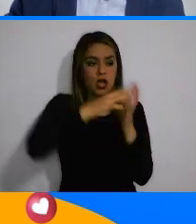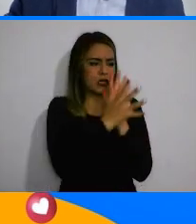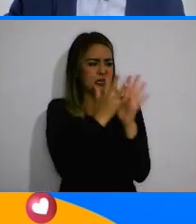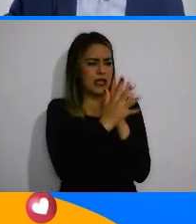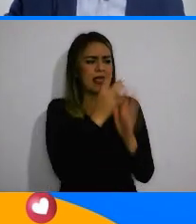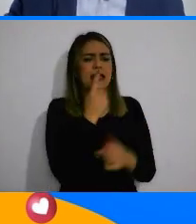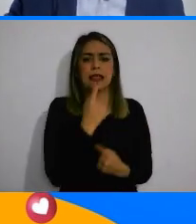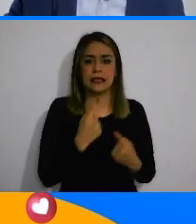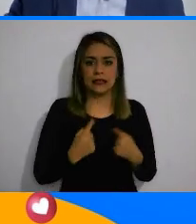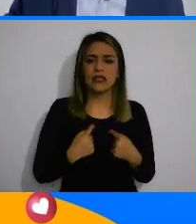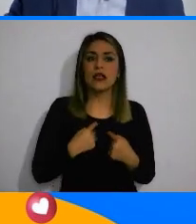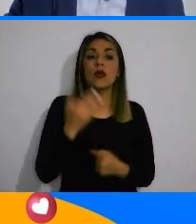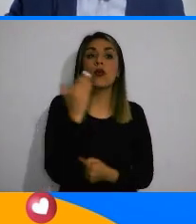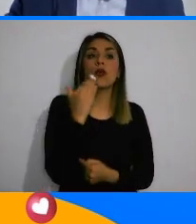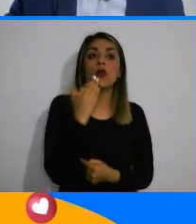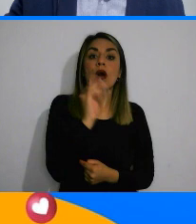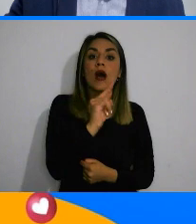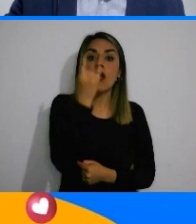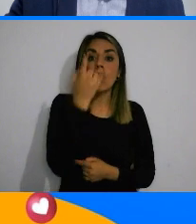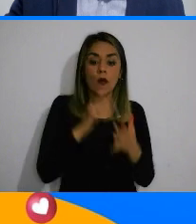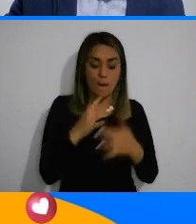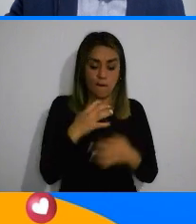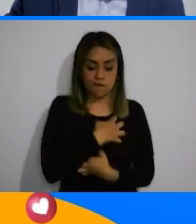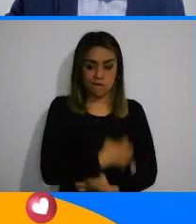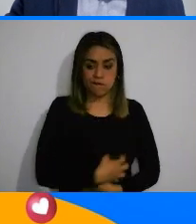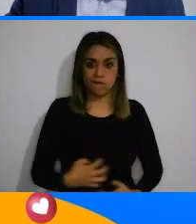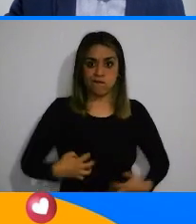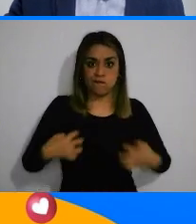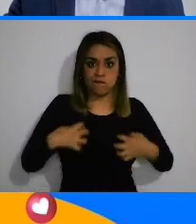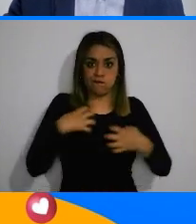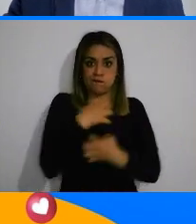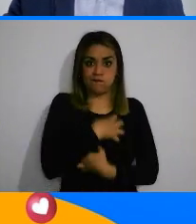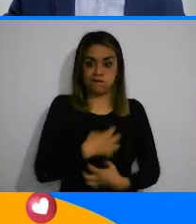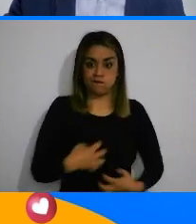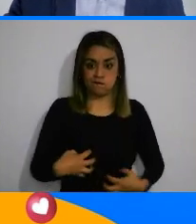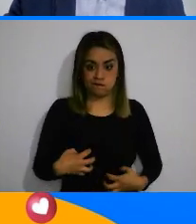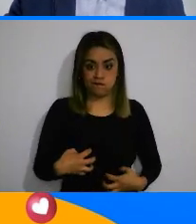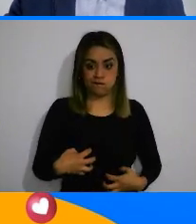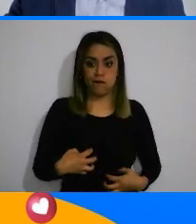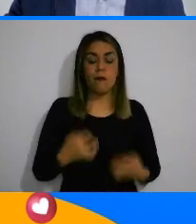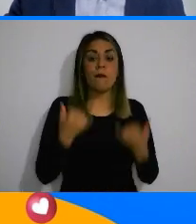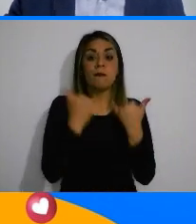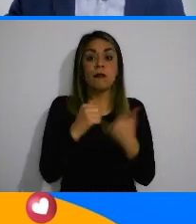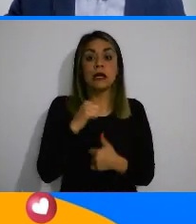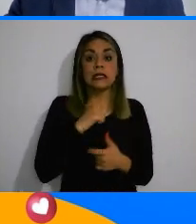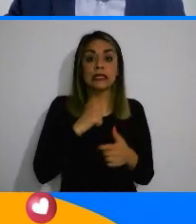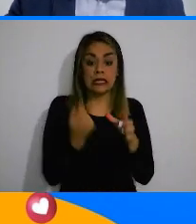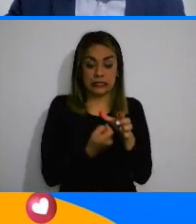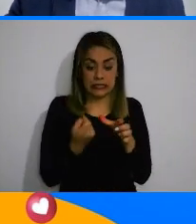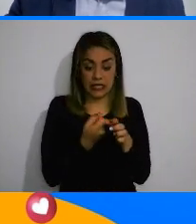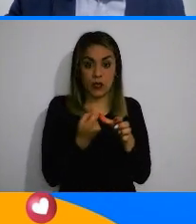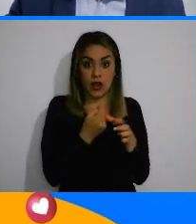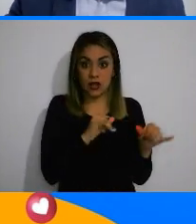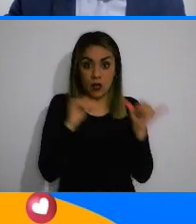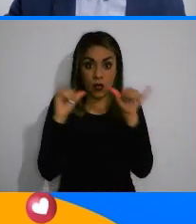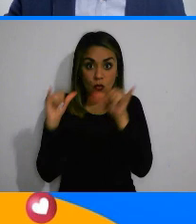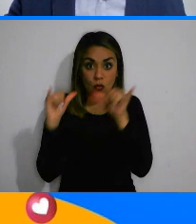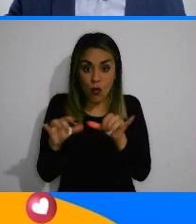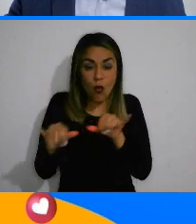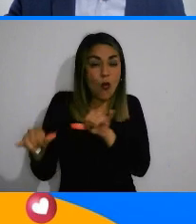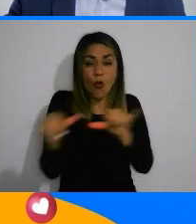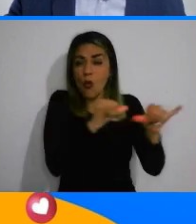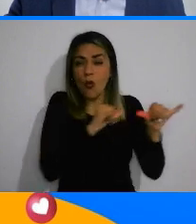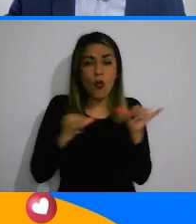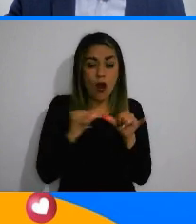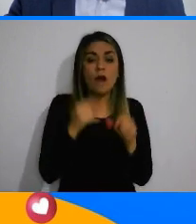que cuando los órganos, ¿sí?, tienen células iguales, ¿sí?,